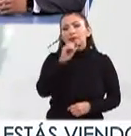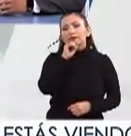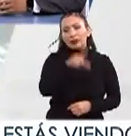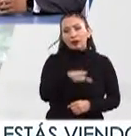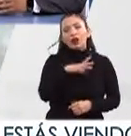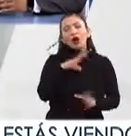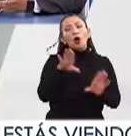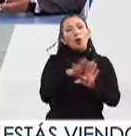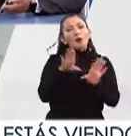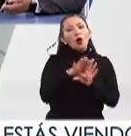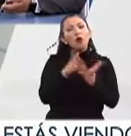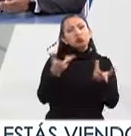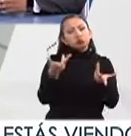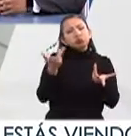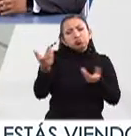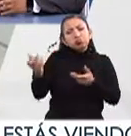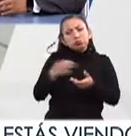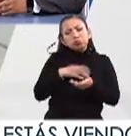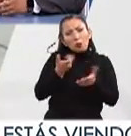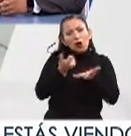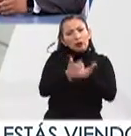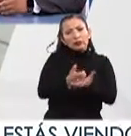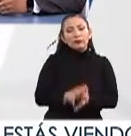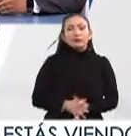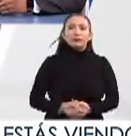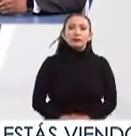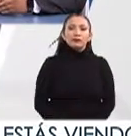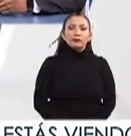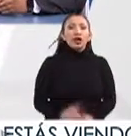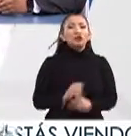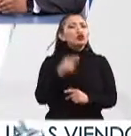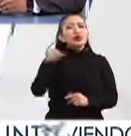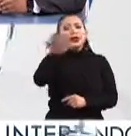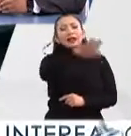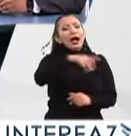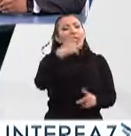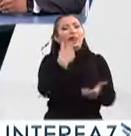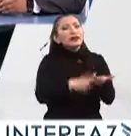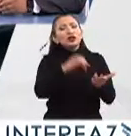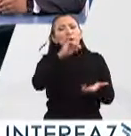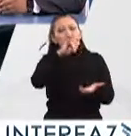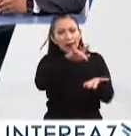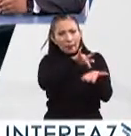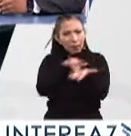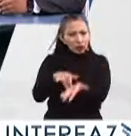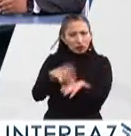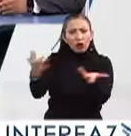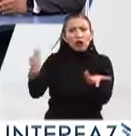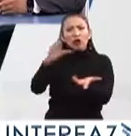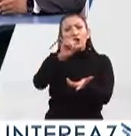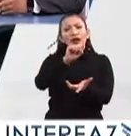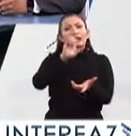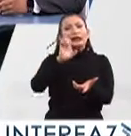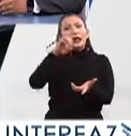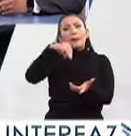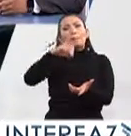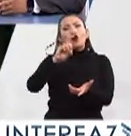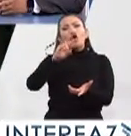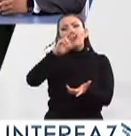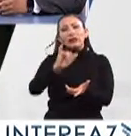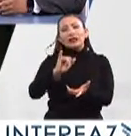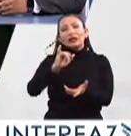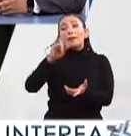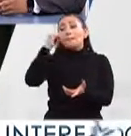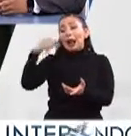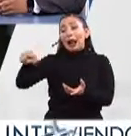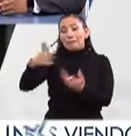ahí somos un poquito accesibles en esos casos. Entonces ustedes dentro del Politécnico apoyan a la CEMOVI precisamente para que los usuarios,